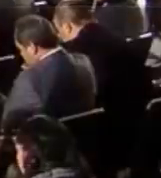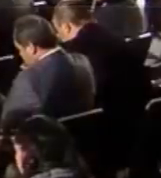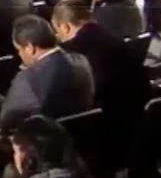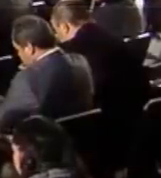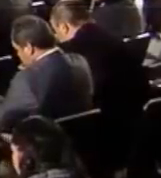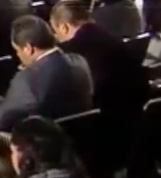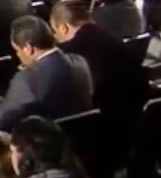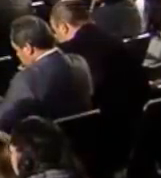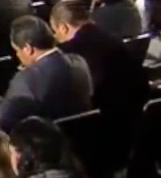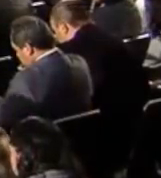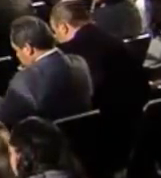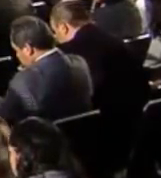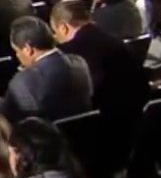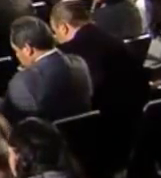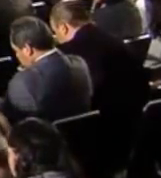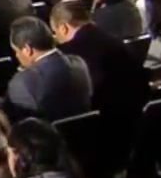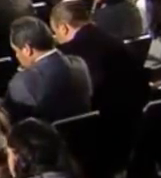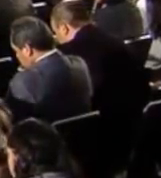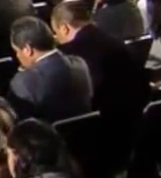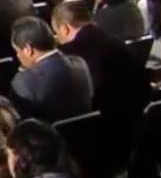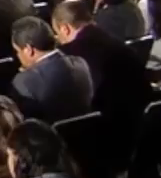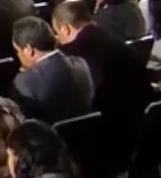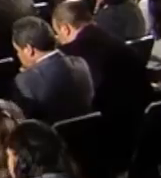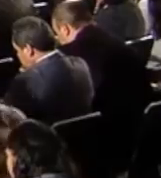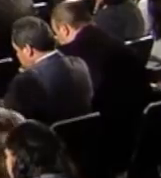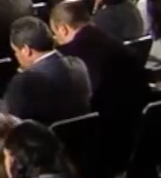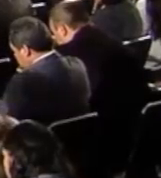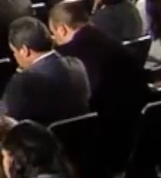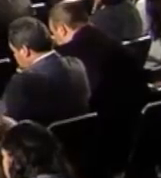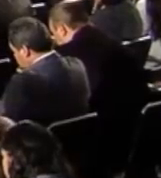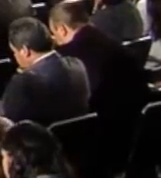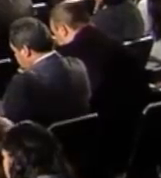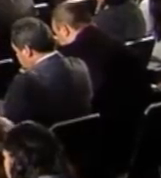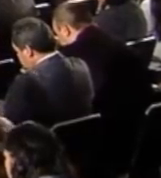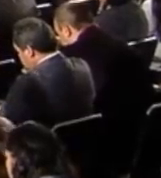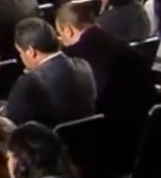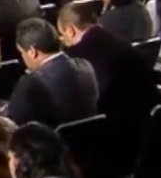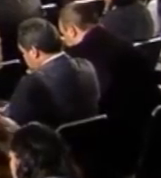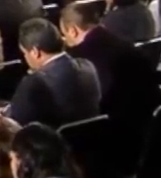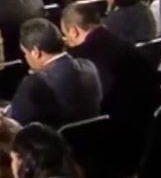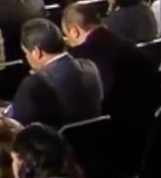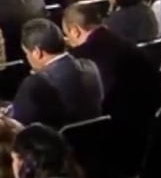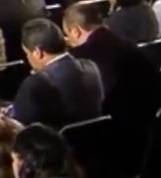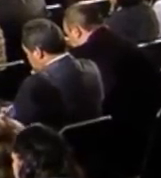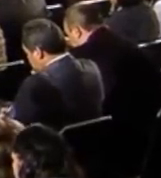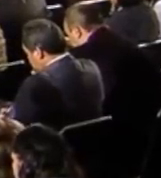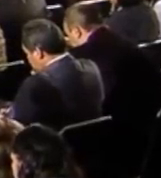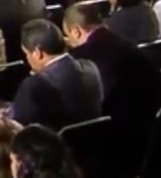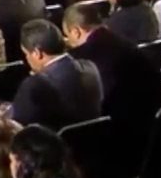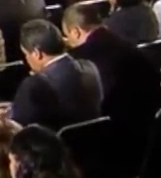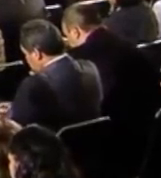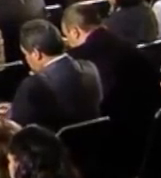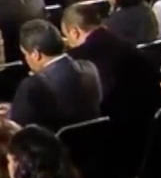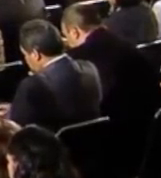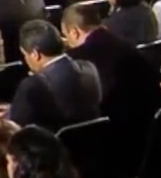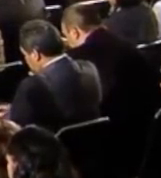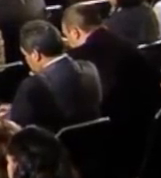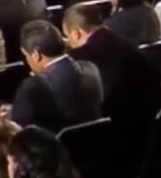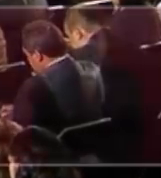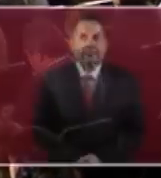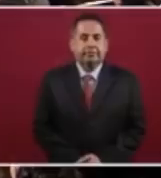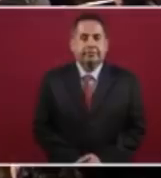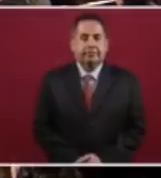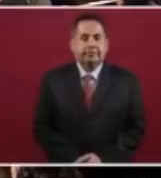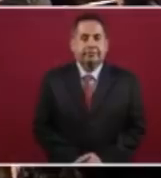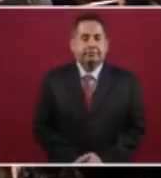WhatsApp, algunos nombrados Muerte al Pito, Anarcas Violadoras. En